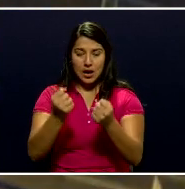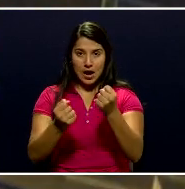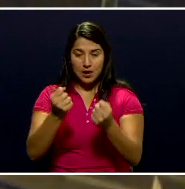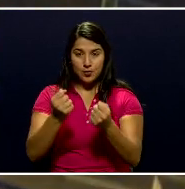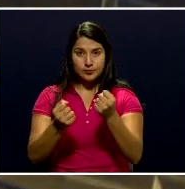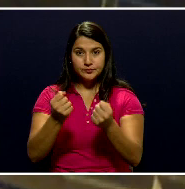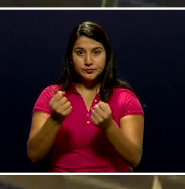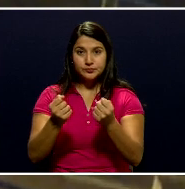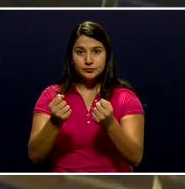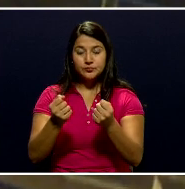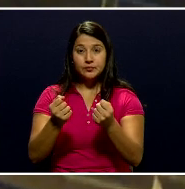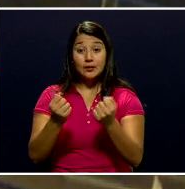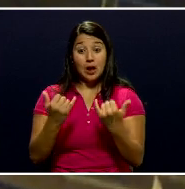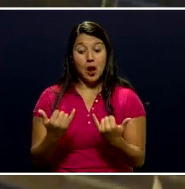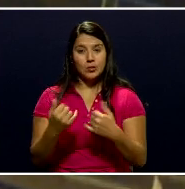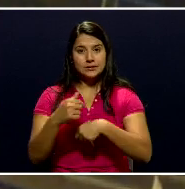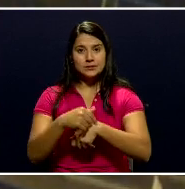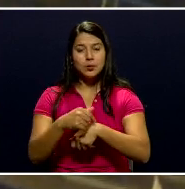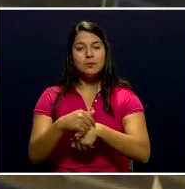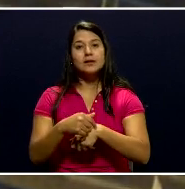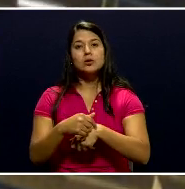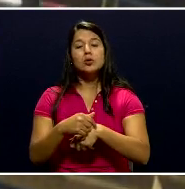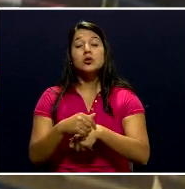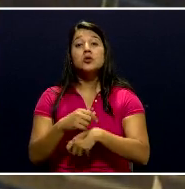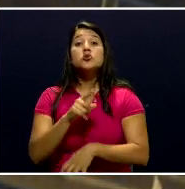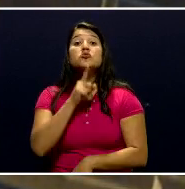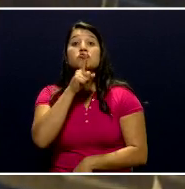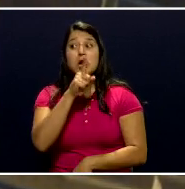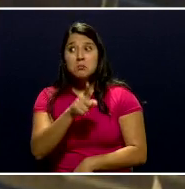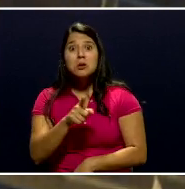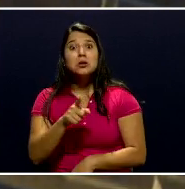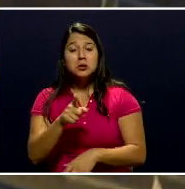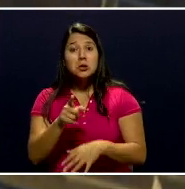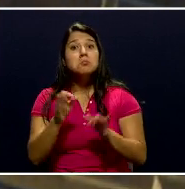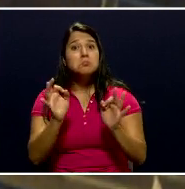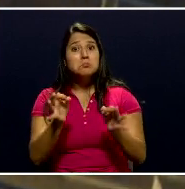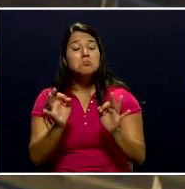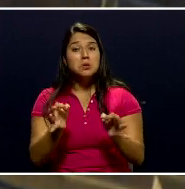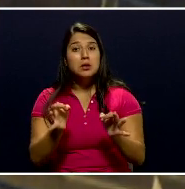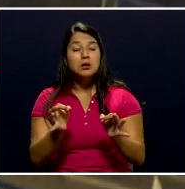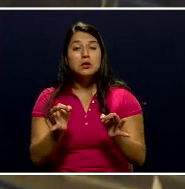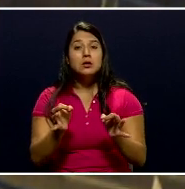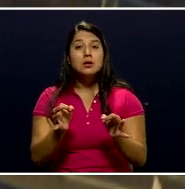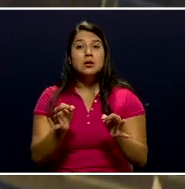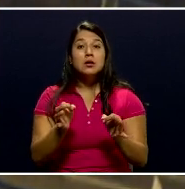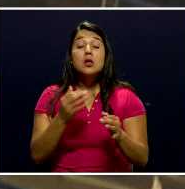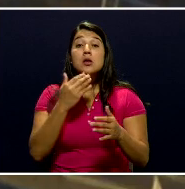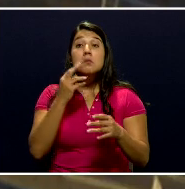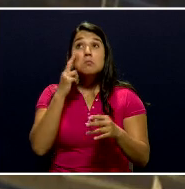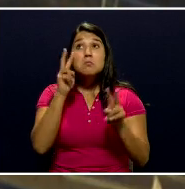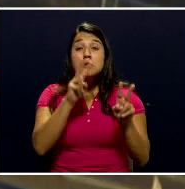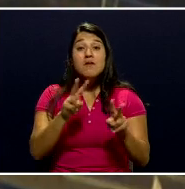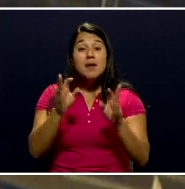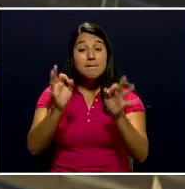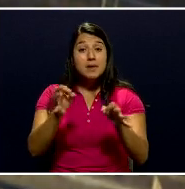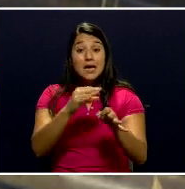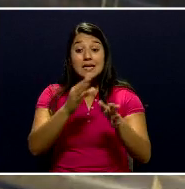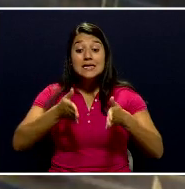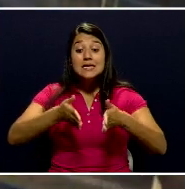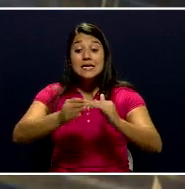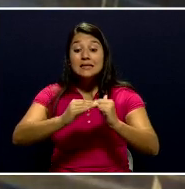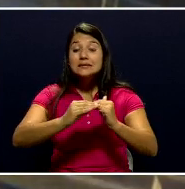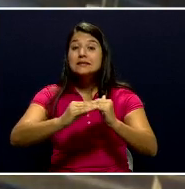ese sector en este momento. Realmente muy buenas condiciones para circular, buena visibilidad y superficie